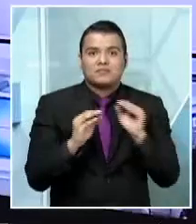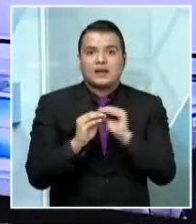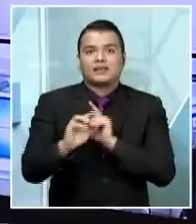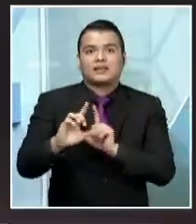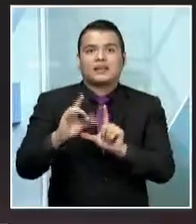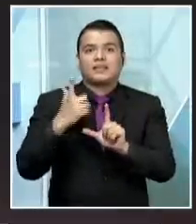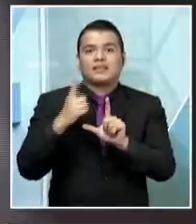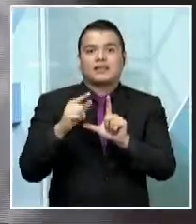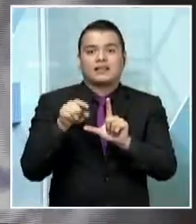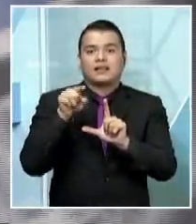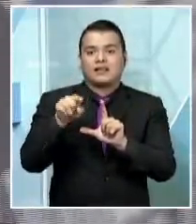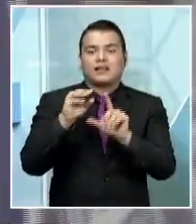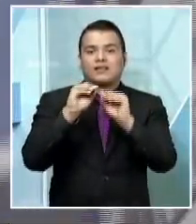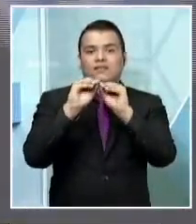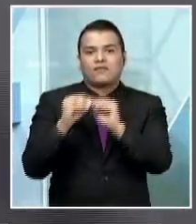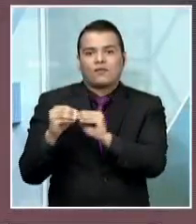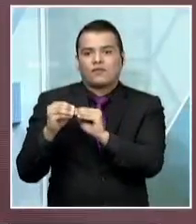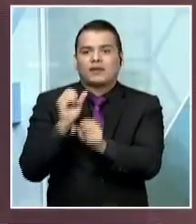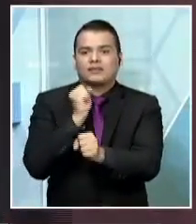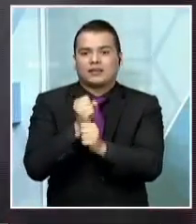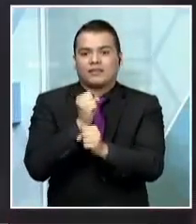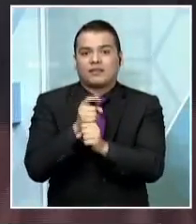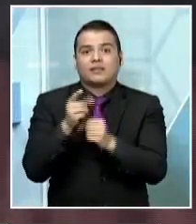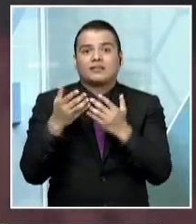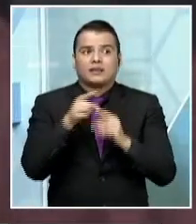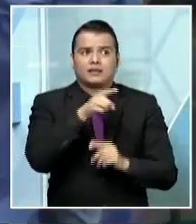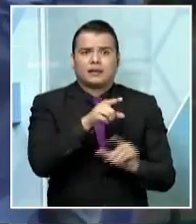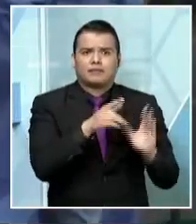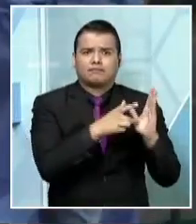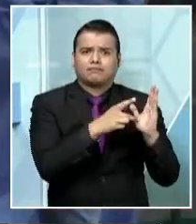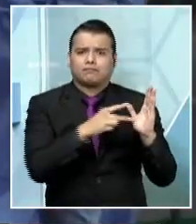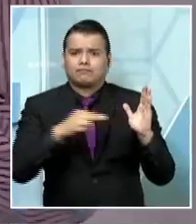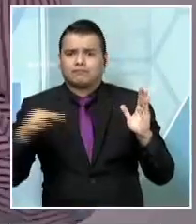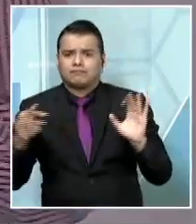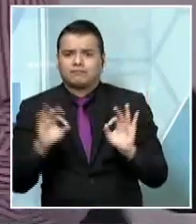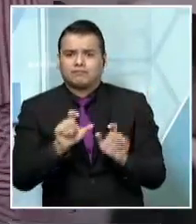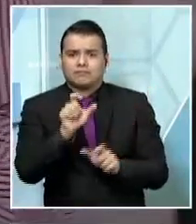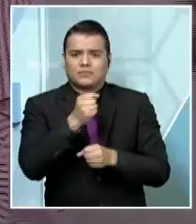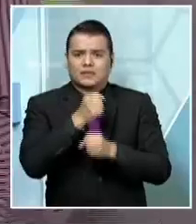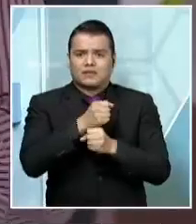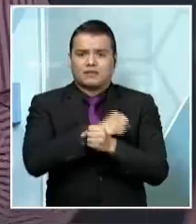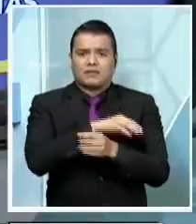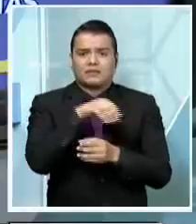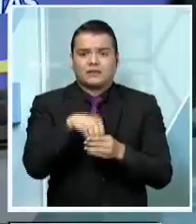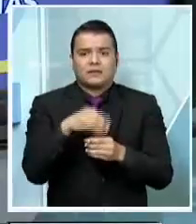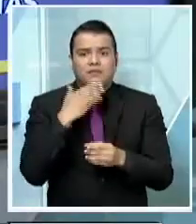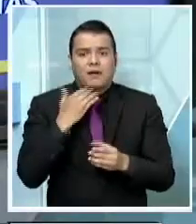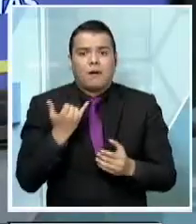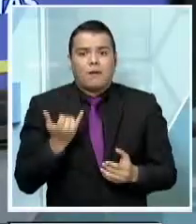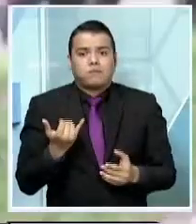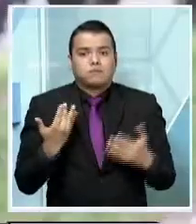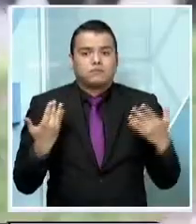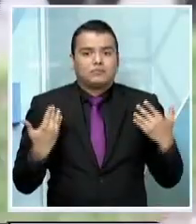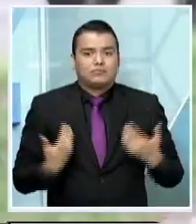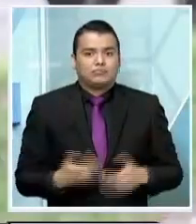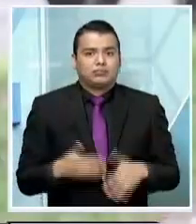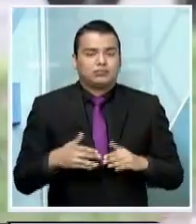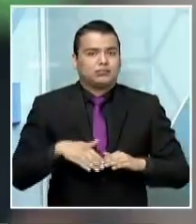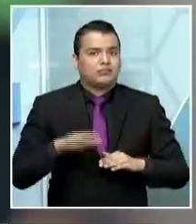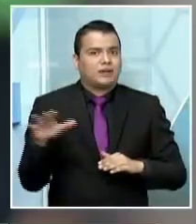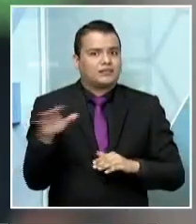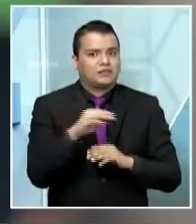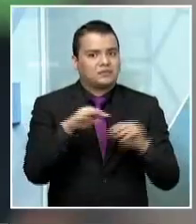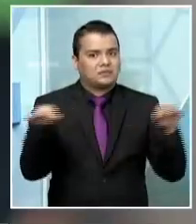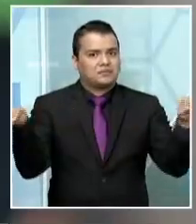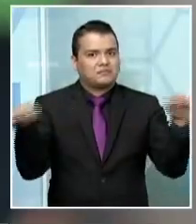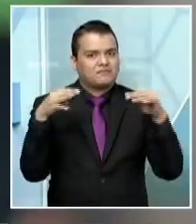nuevas tendencias. El noticiero 90 Minutos cuenta con tecnología de punta y el mejor talento humano, lo que lo ha convertido en el noticiero regional número